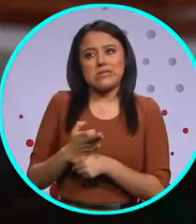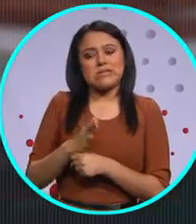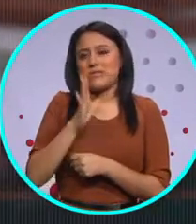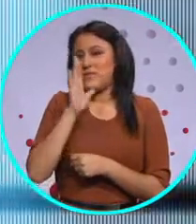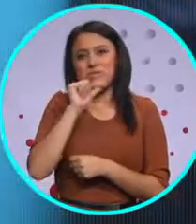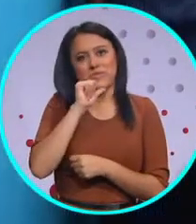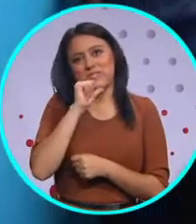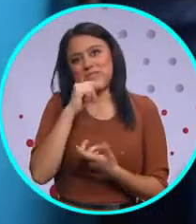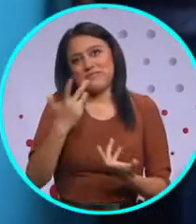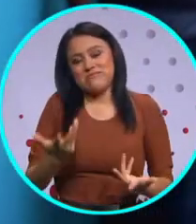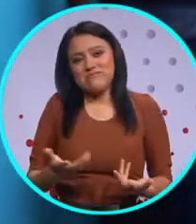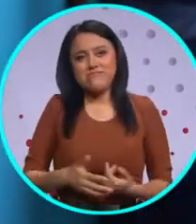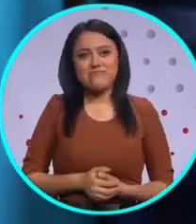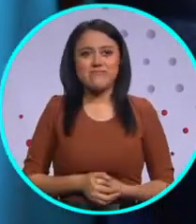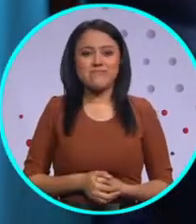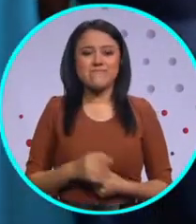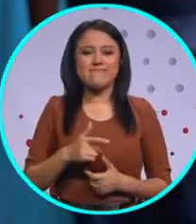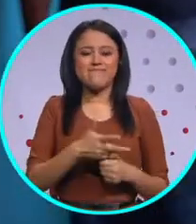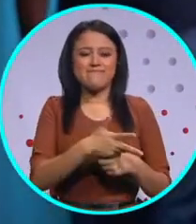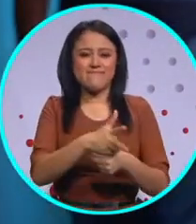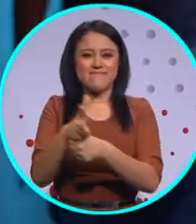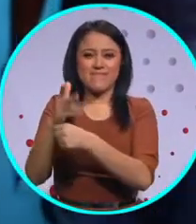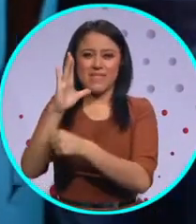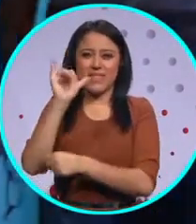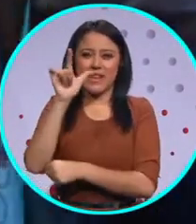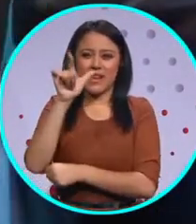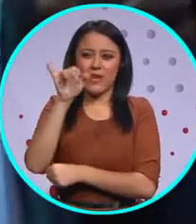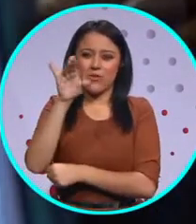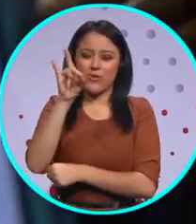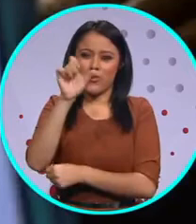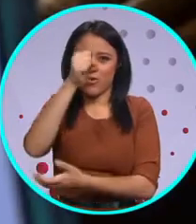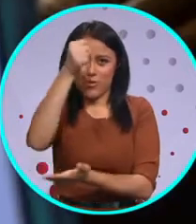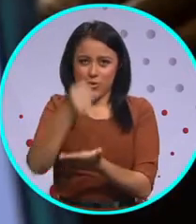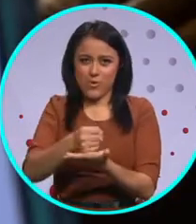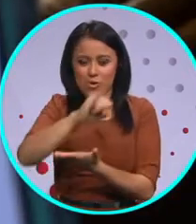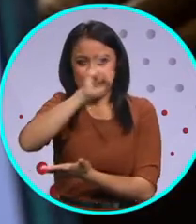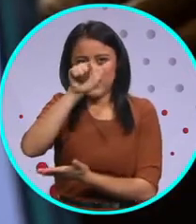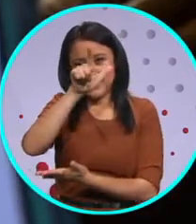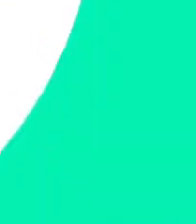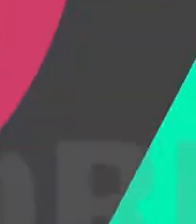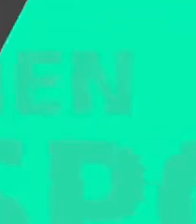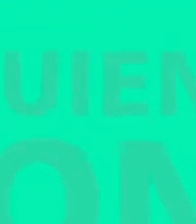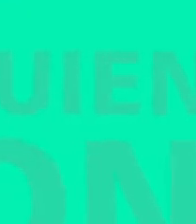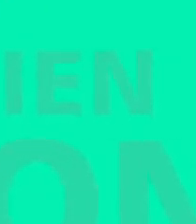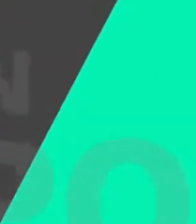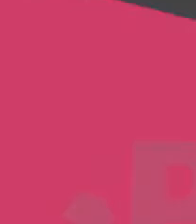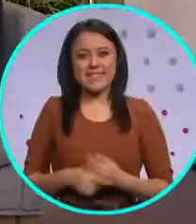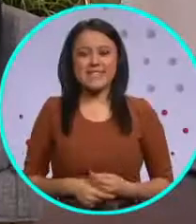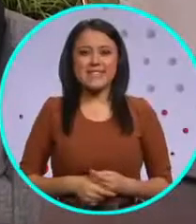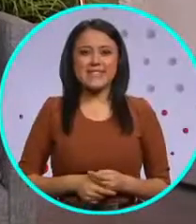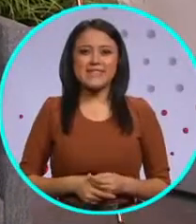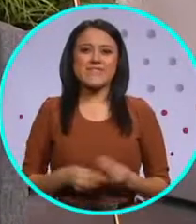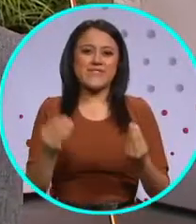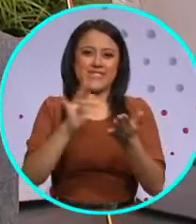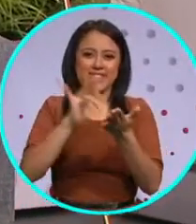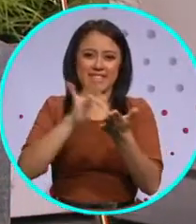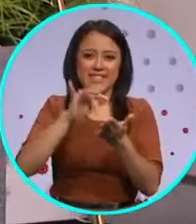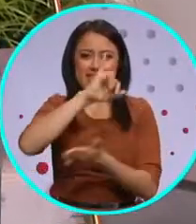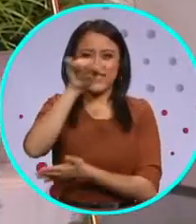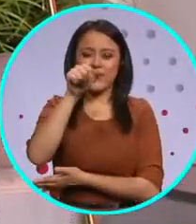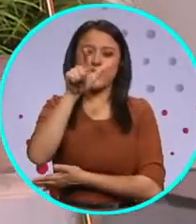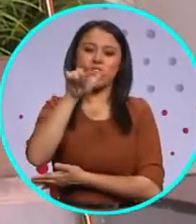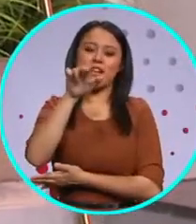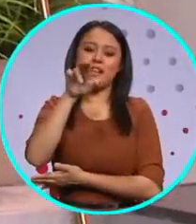estima son imágenes de claudio equihua a quien corresponda jocelyn gonzález muchas gracias por la información